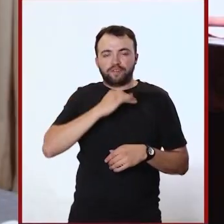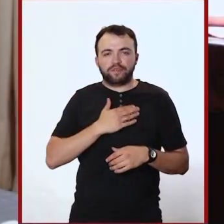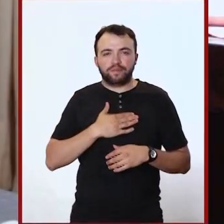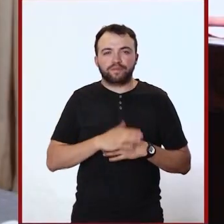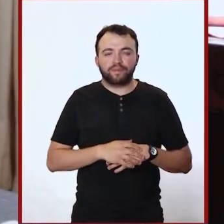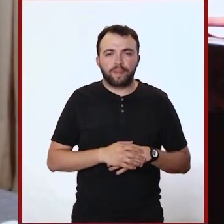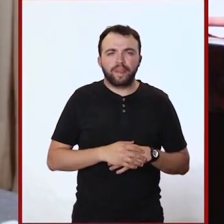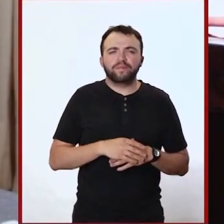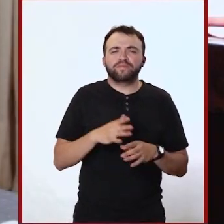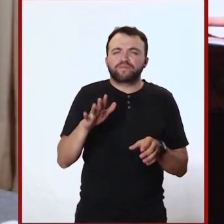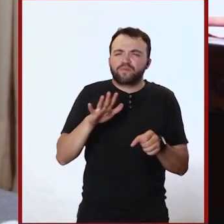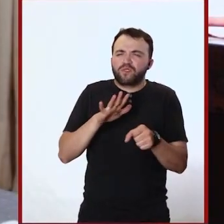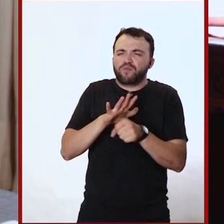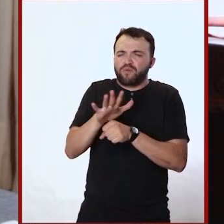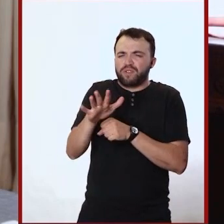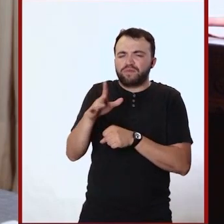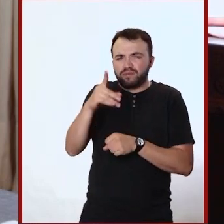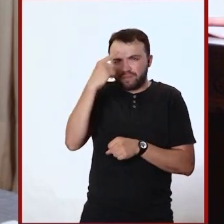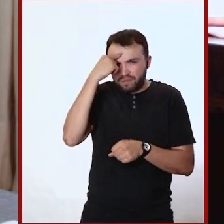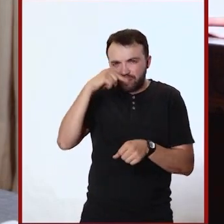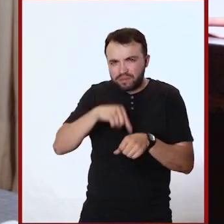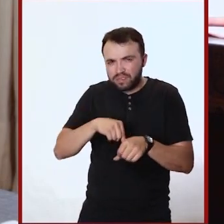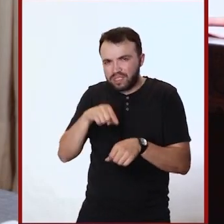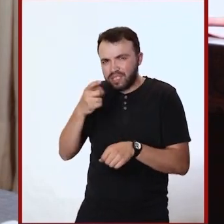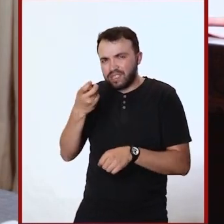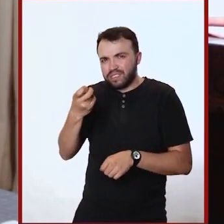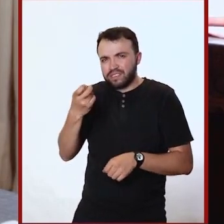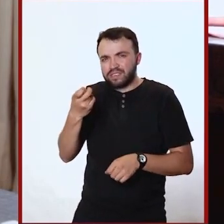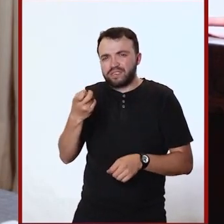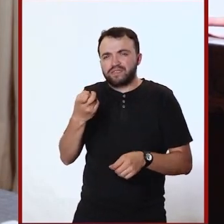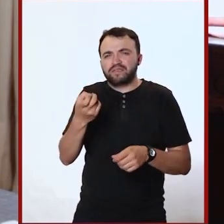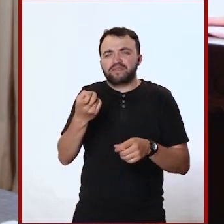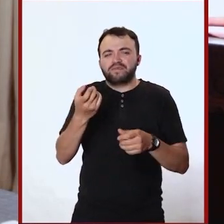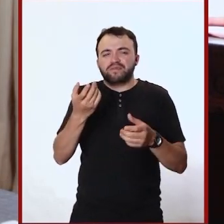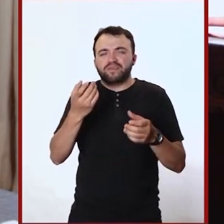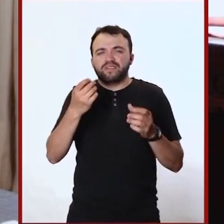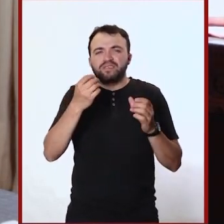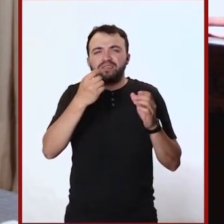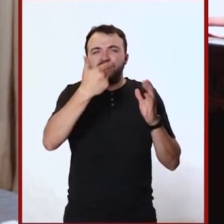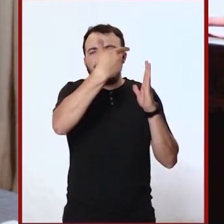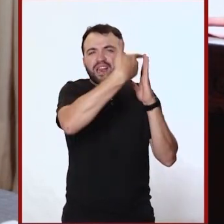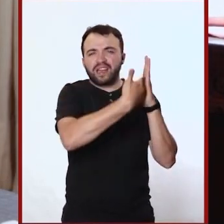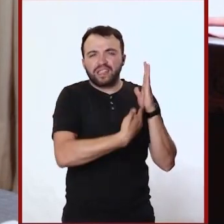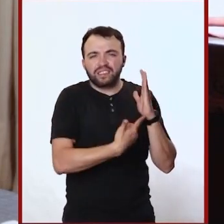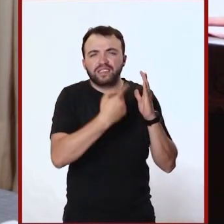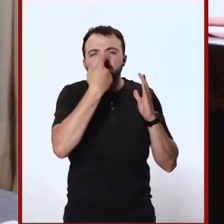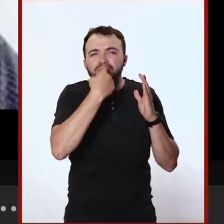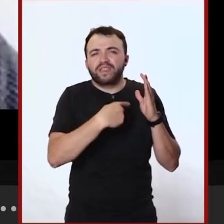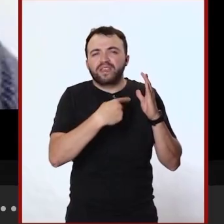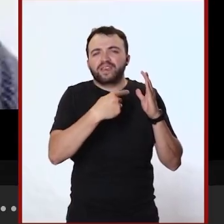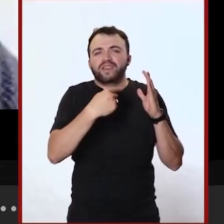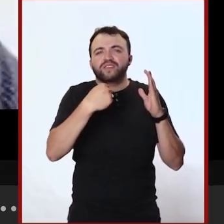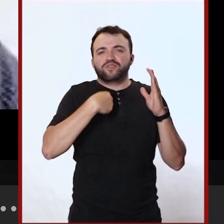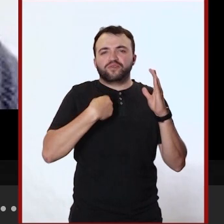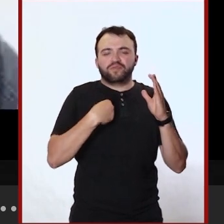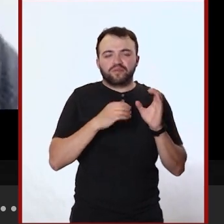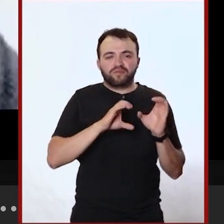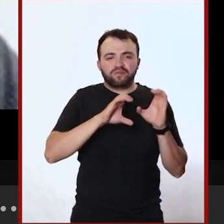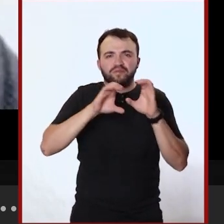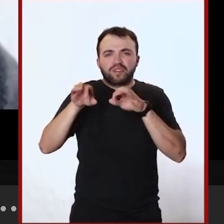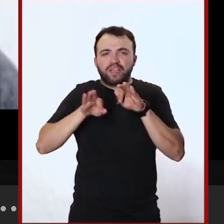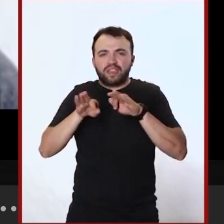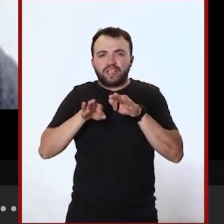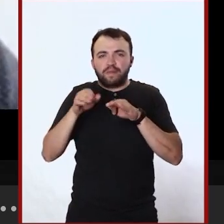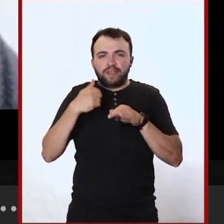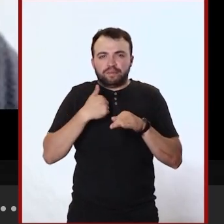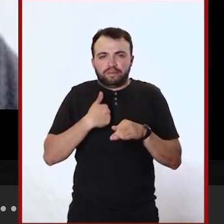crees que son las herramientas más urgentes o primeros pasos para darle sostenibilidad a los proyectos de autoempleo? Bueno, primero creo